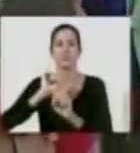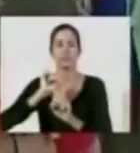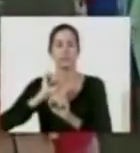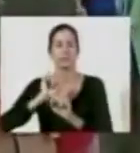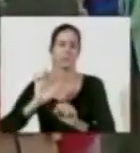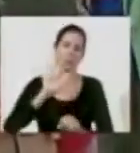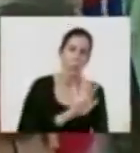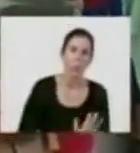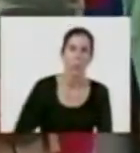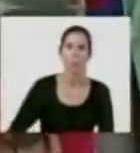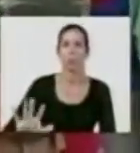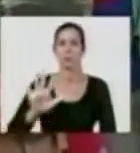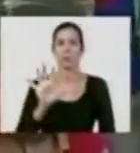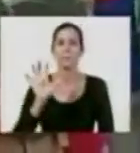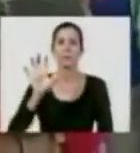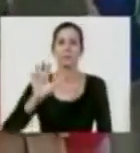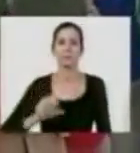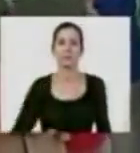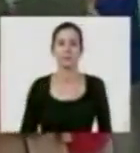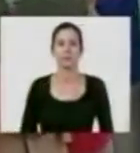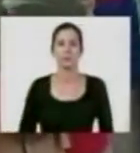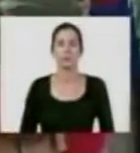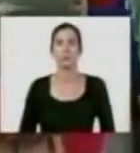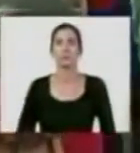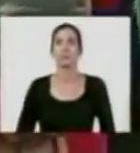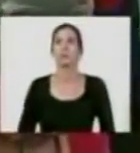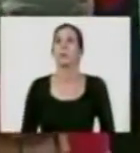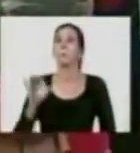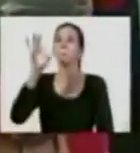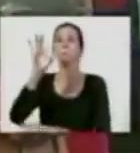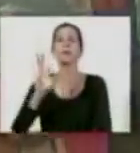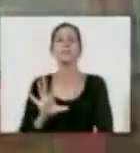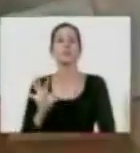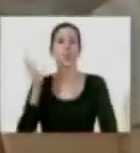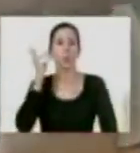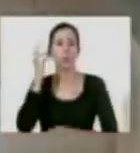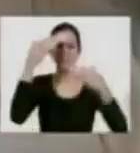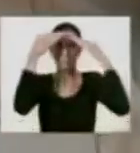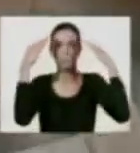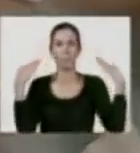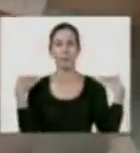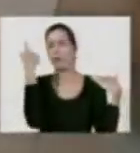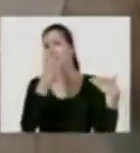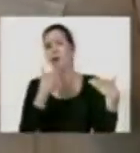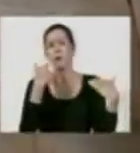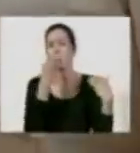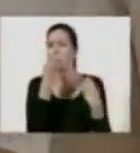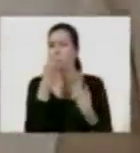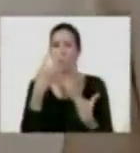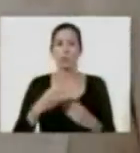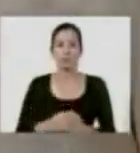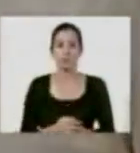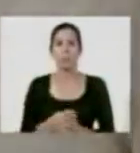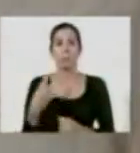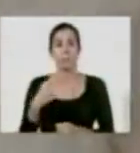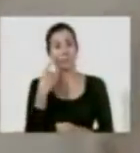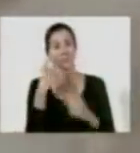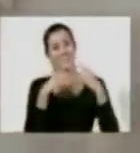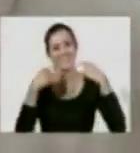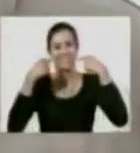de esta hermosa nación. Celestial pastora, en tu hermosísimo rostro se refleja la sonrisa